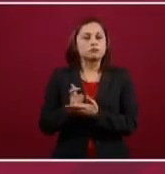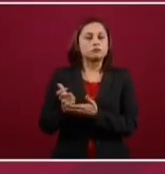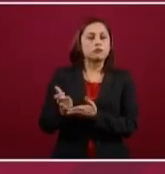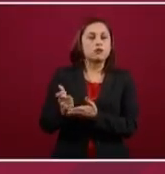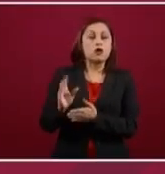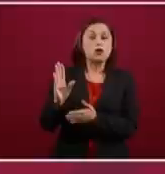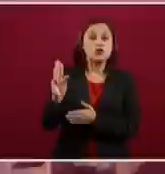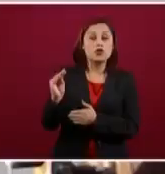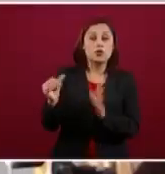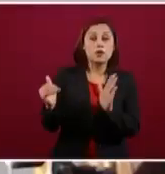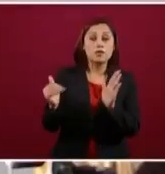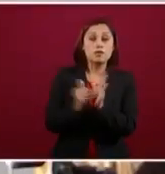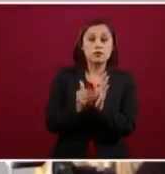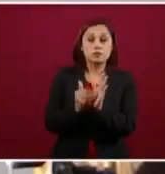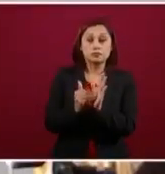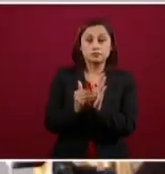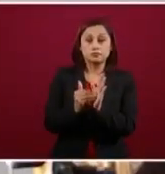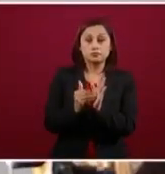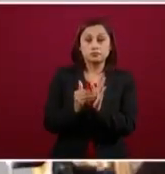pesos